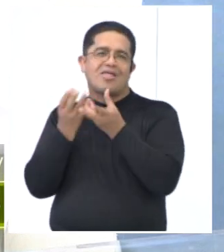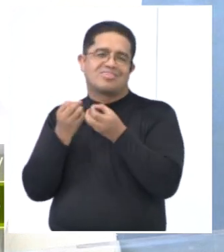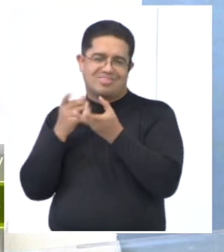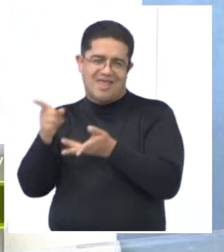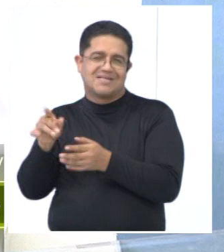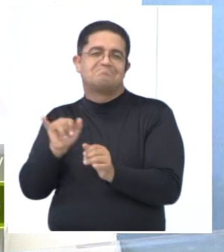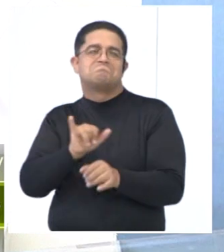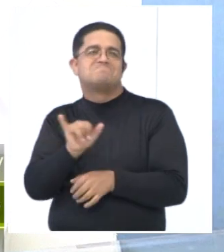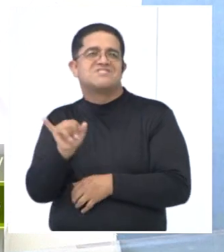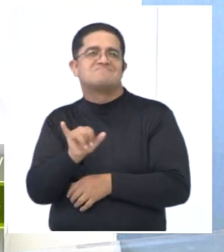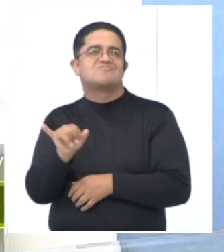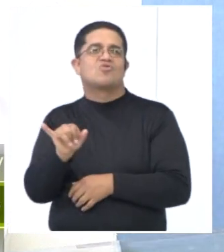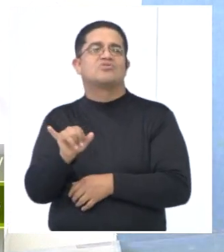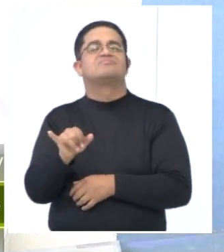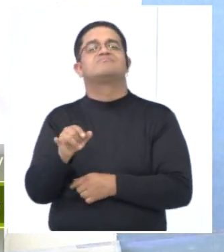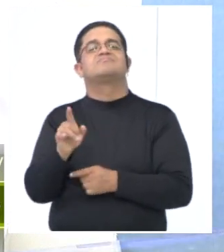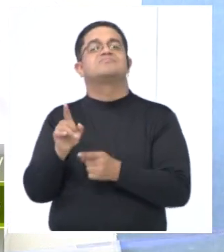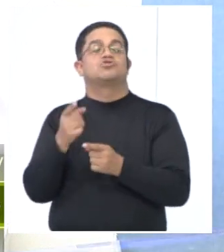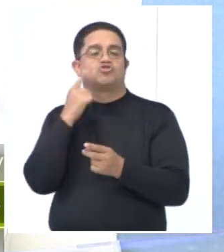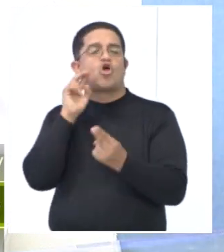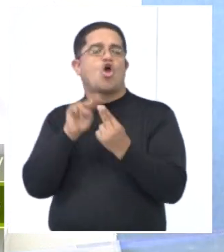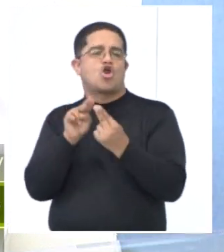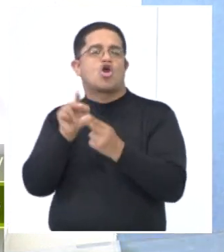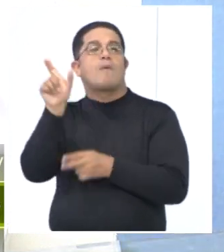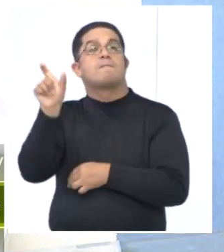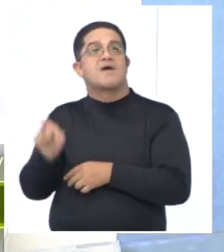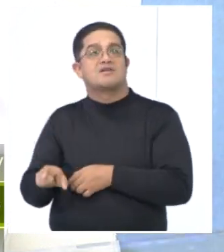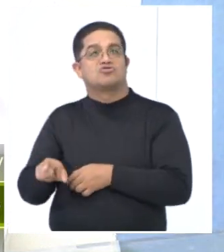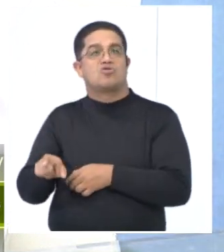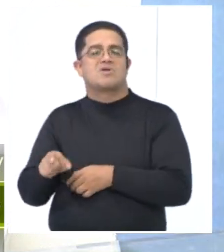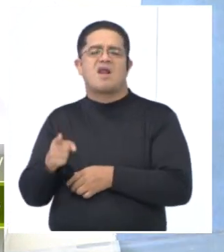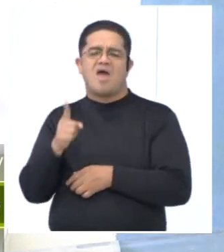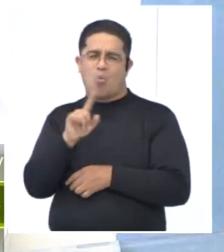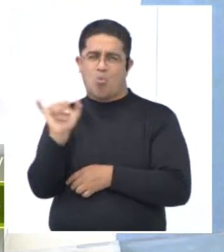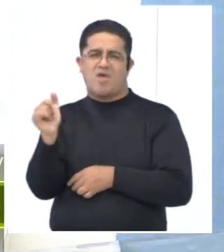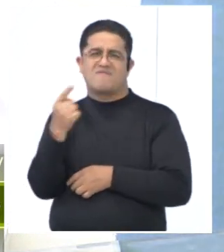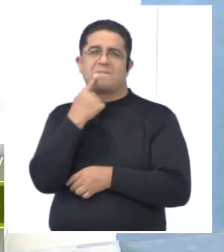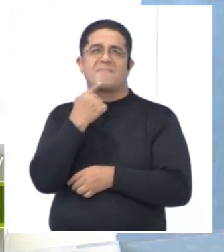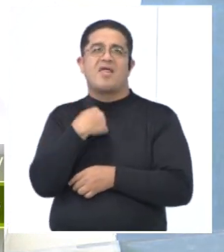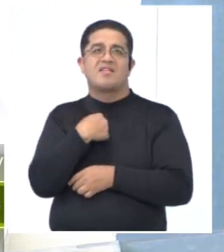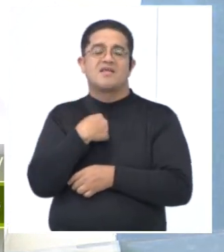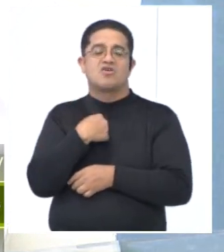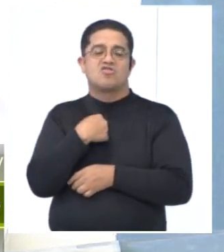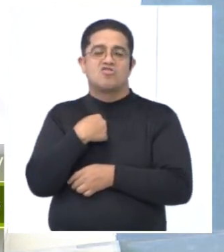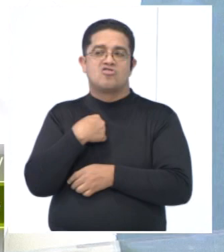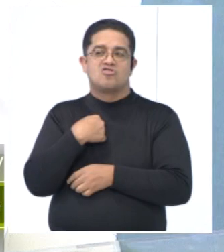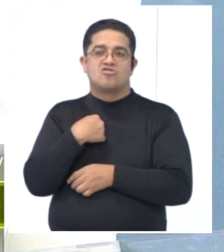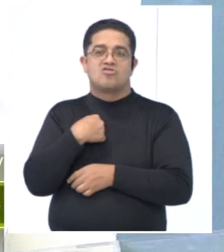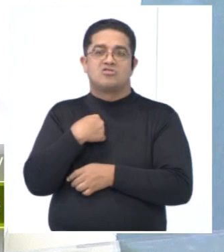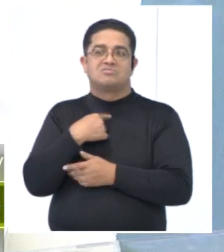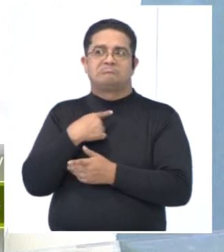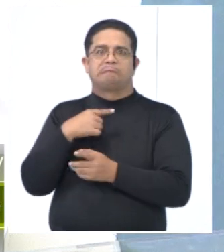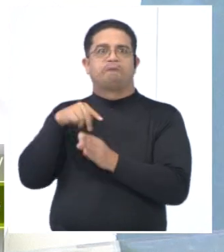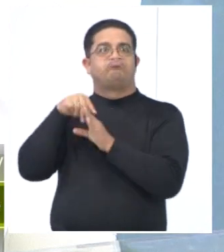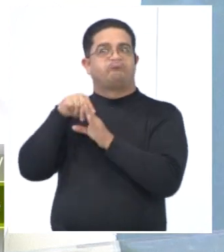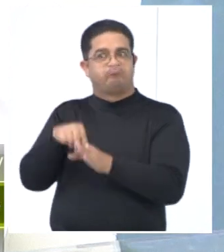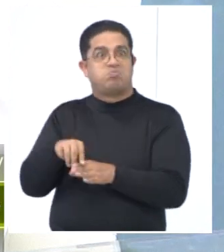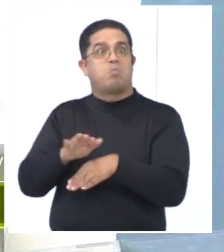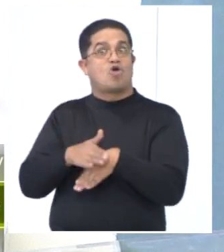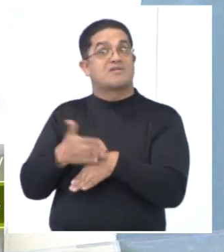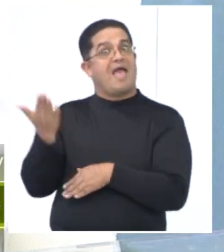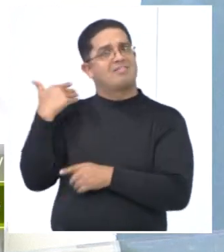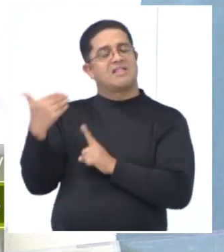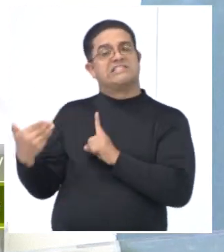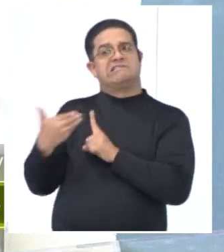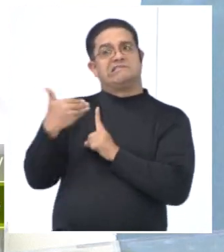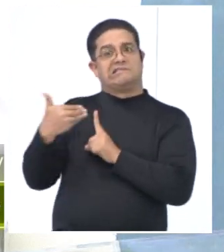en el corte, de que conozco una persona que sí me comentó en una oportunidad que se había vuelto el acosador porque lo acosaban. Y fue